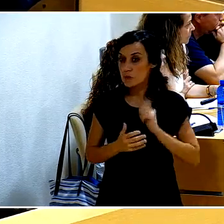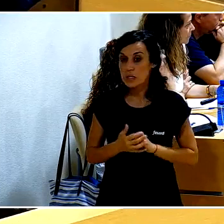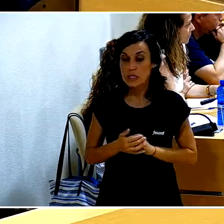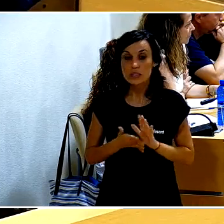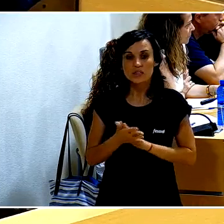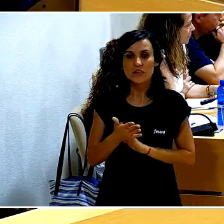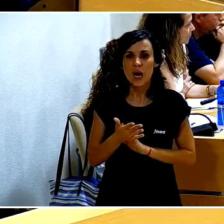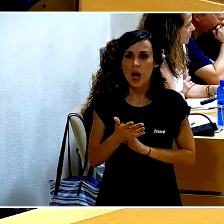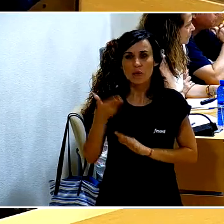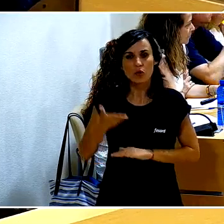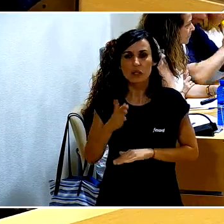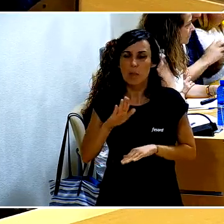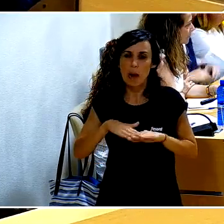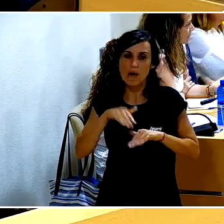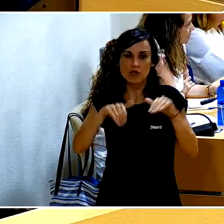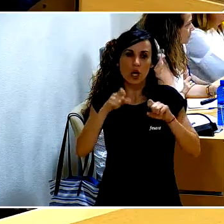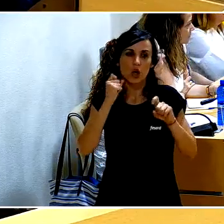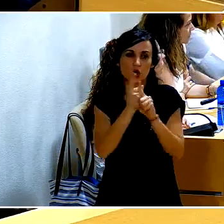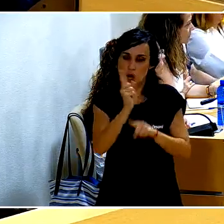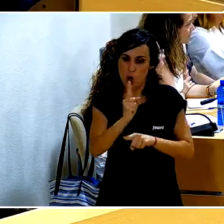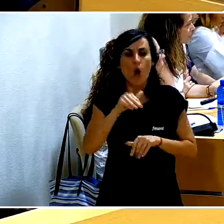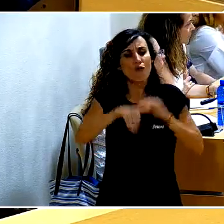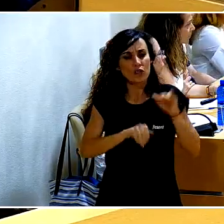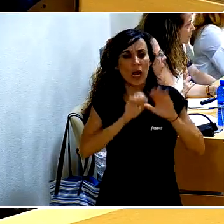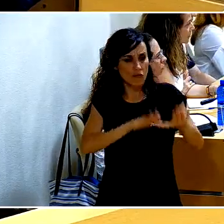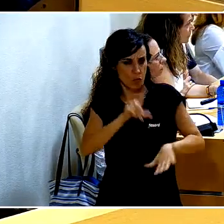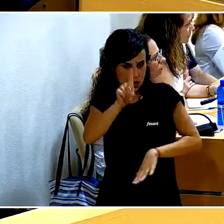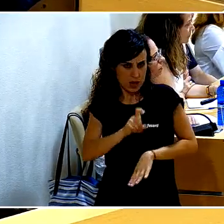votemos en contra. Ya les anuncio que vamos a votar a favor de la moción.